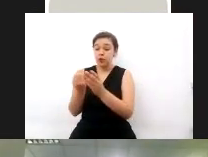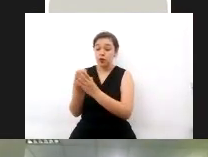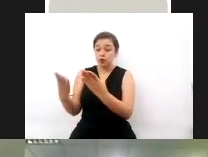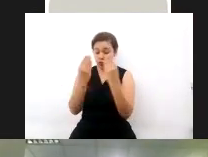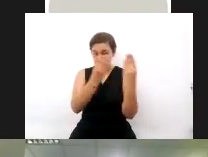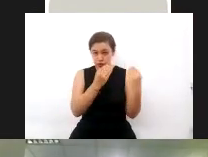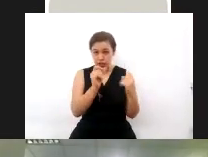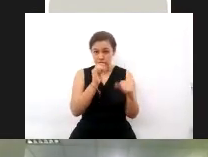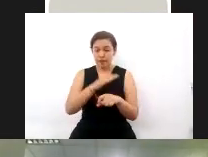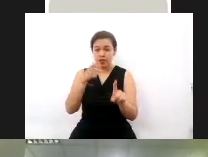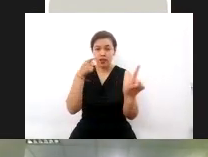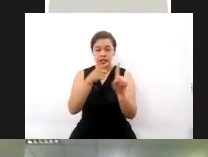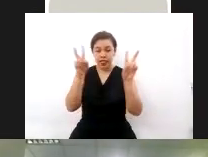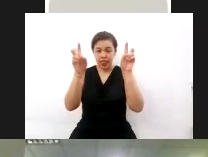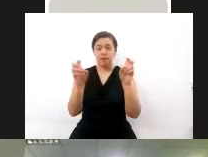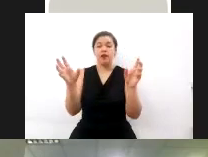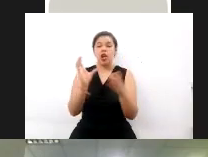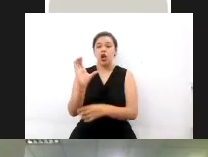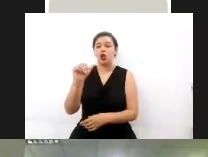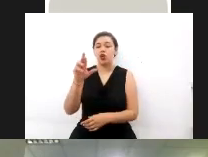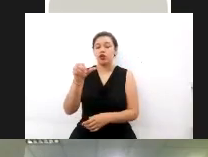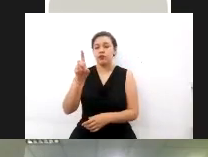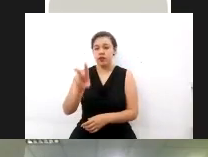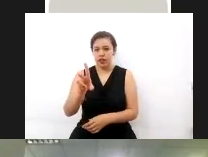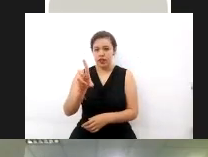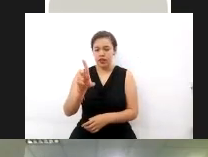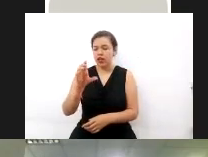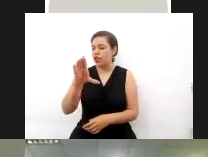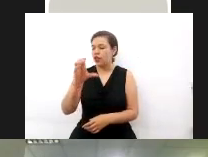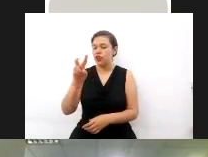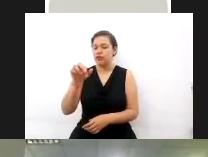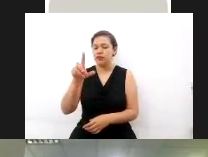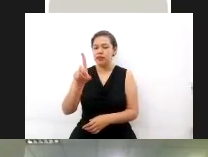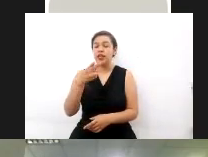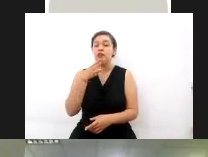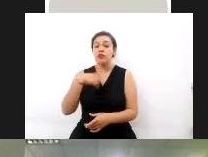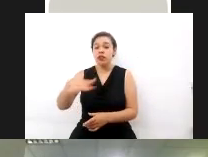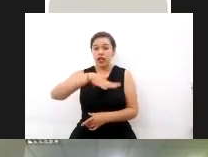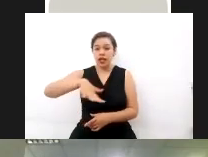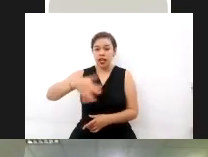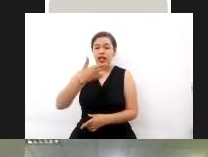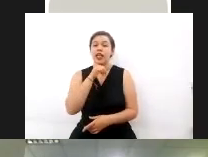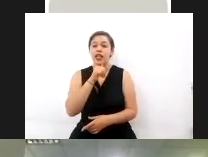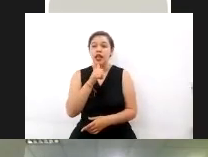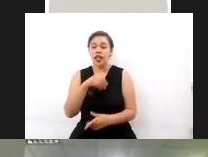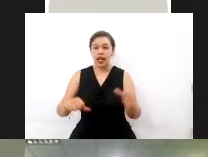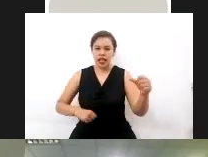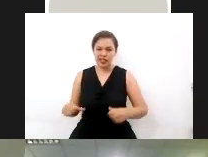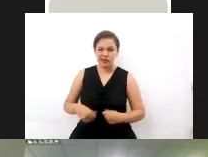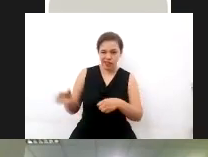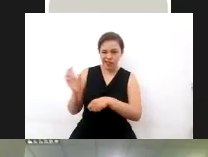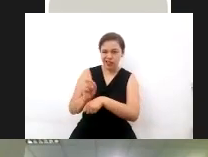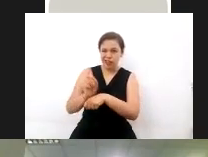tenga que ver con COVID y hacer uso de las áreas que no formen parte de las actividades rutinarias.